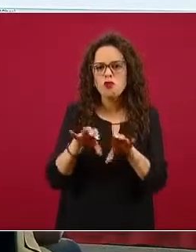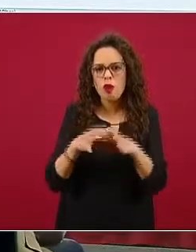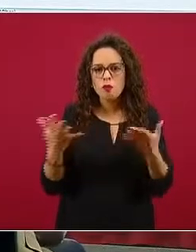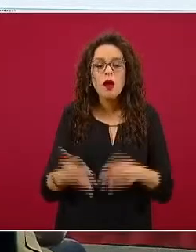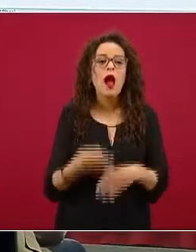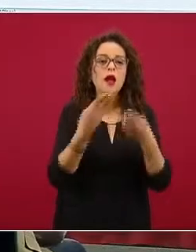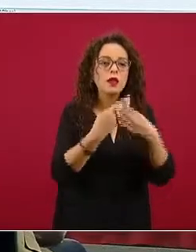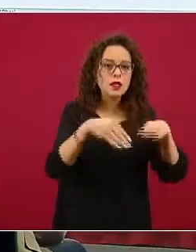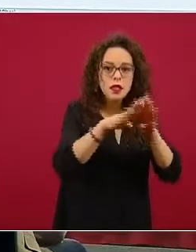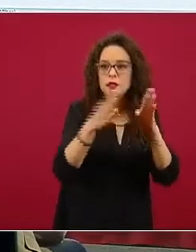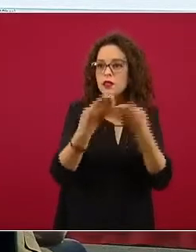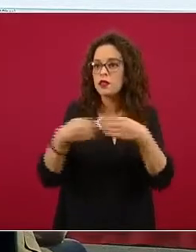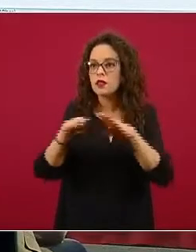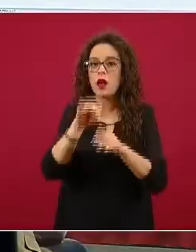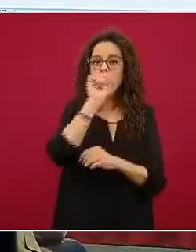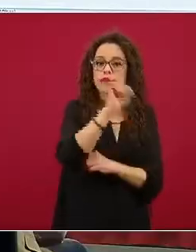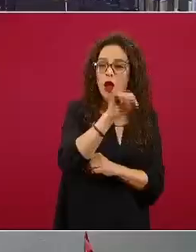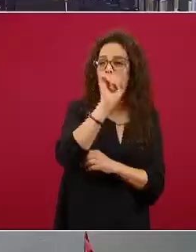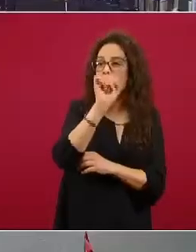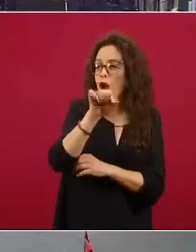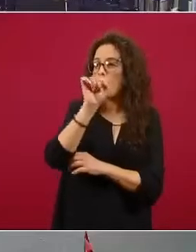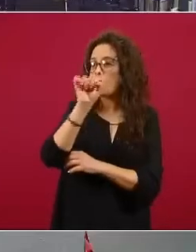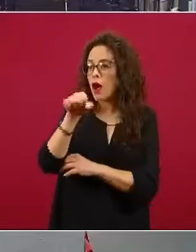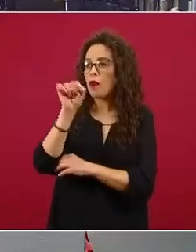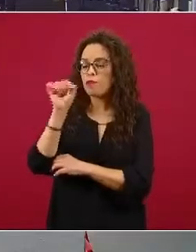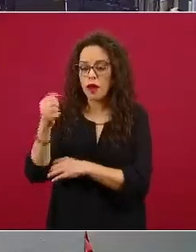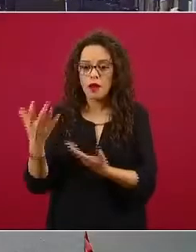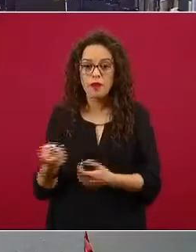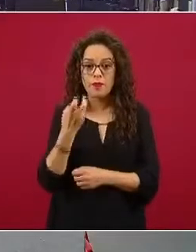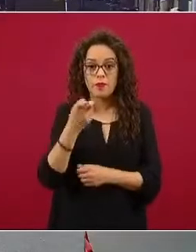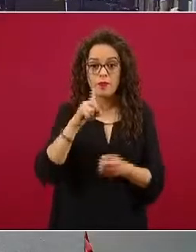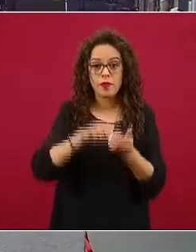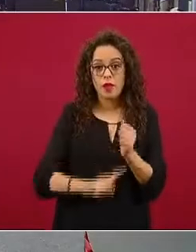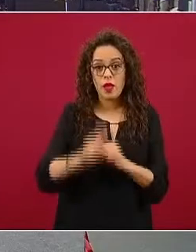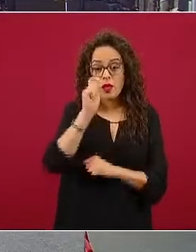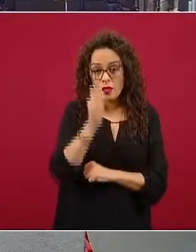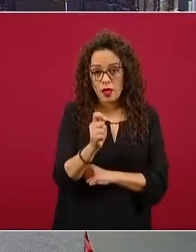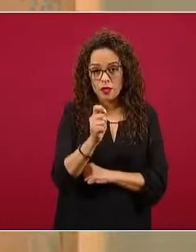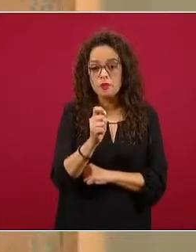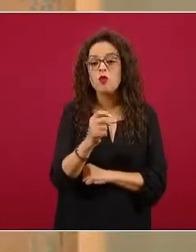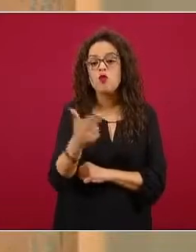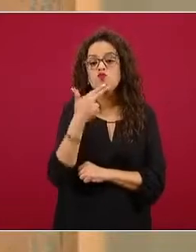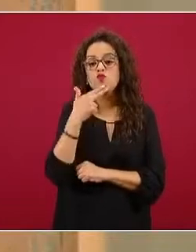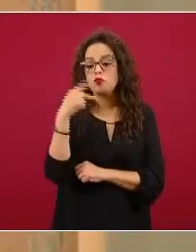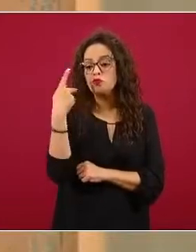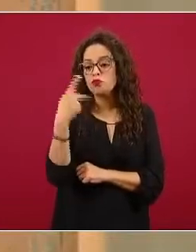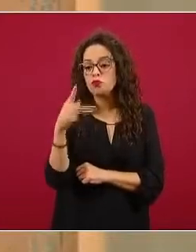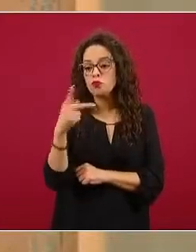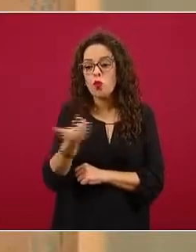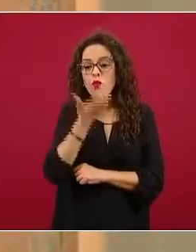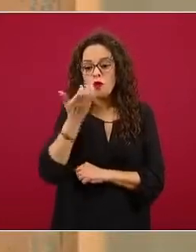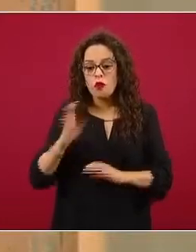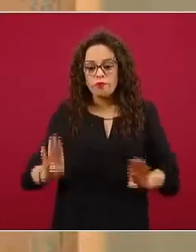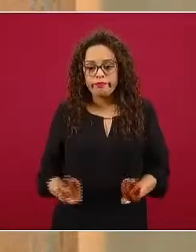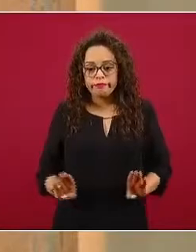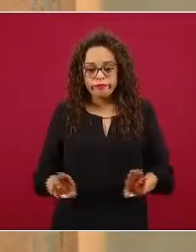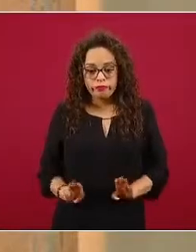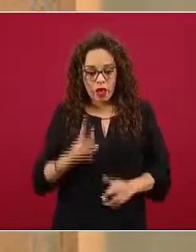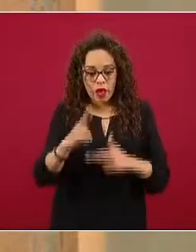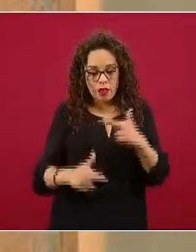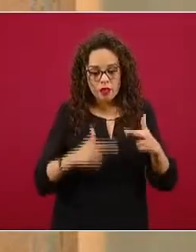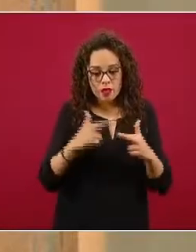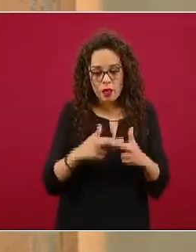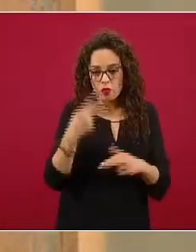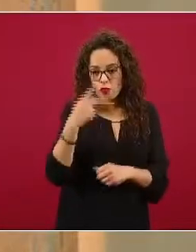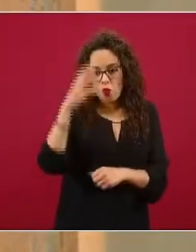importante es el tema de la pertinencia cultural con respecto al uso y costumbre de cada entidad y cada región,